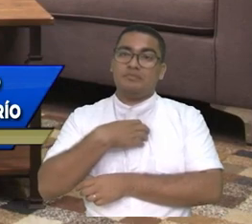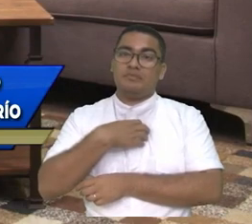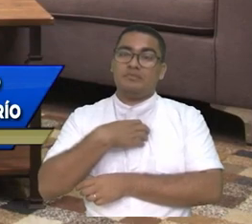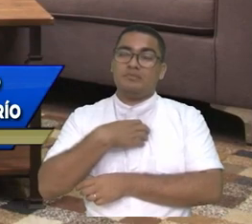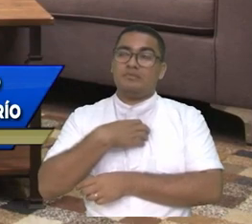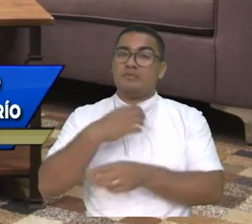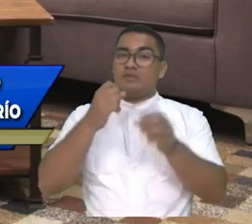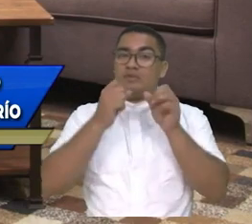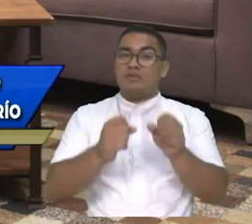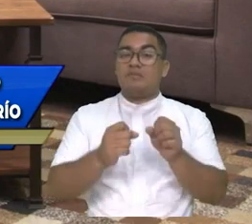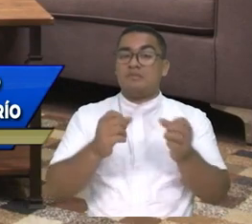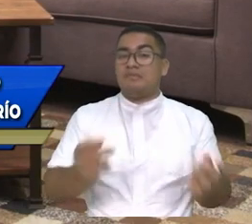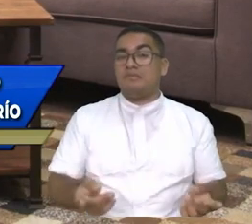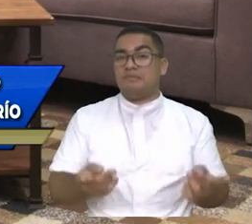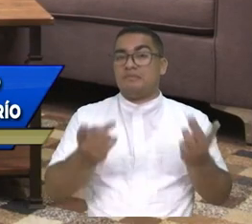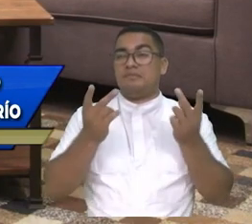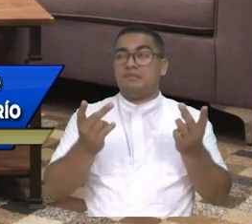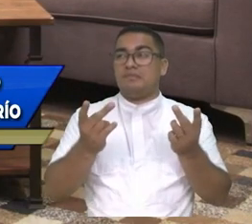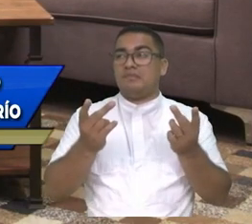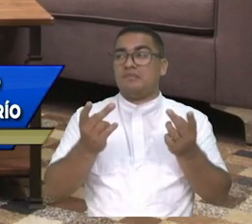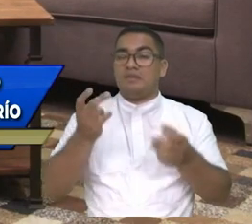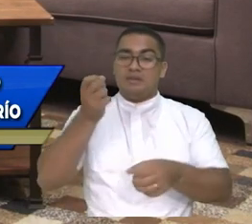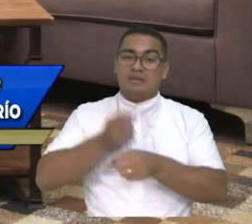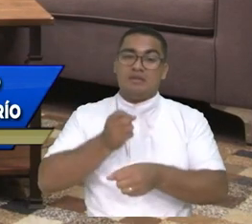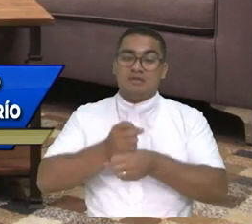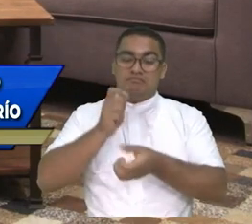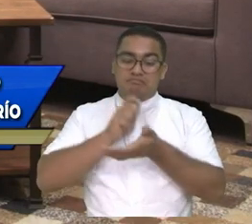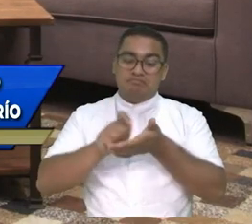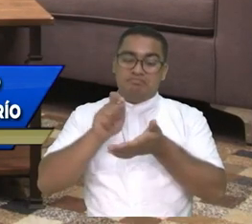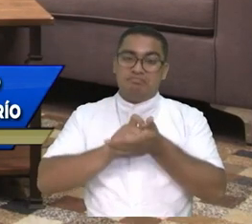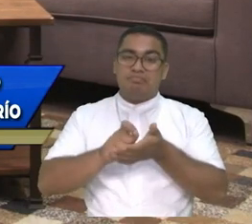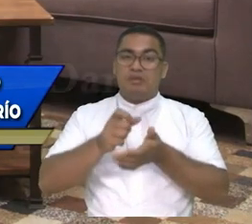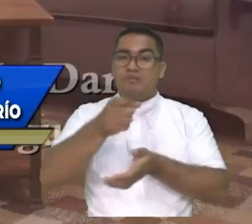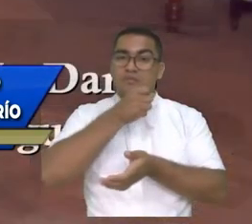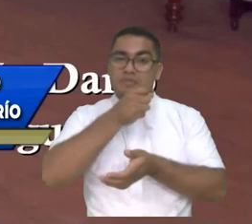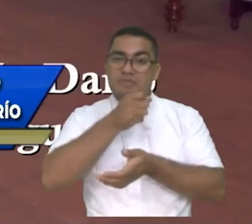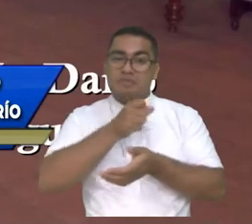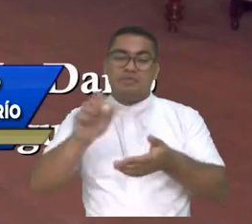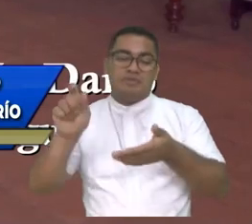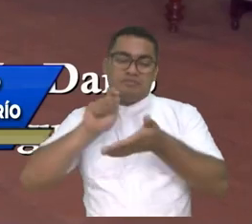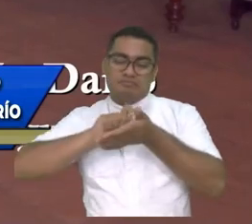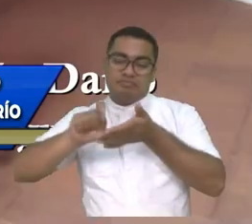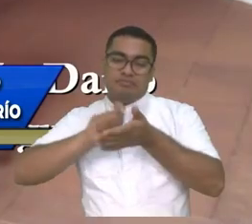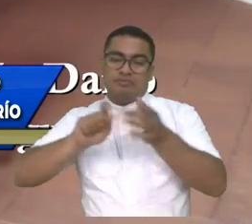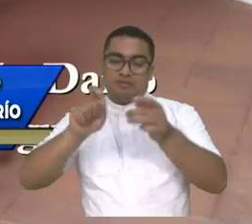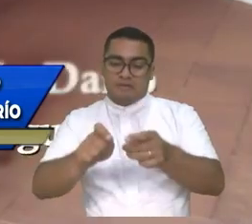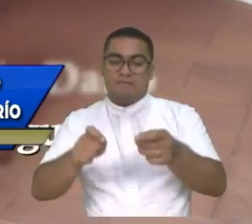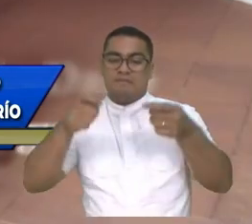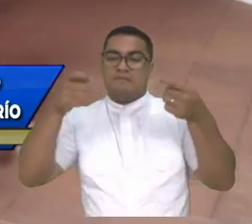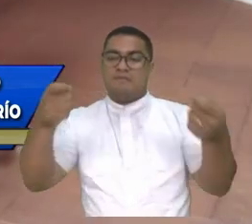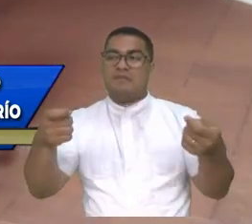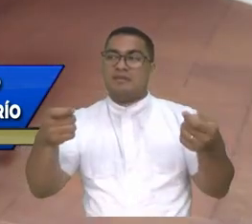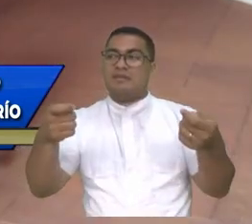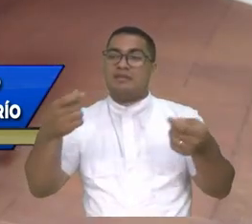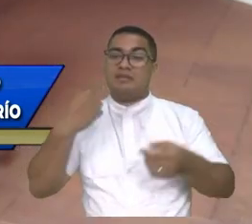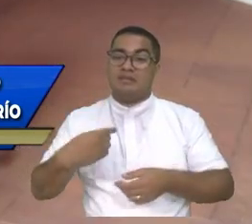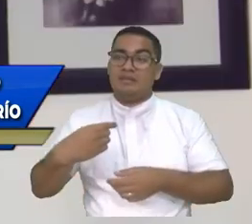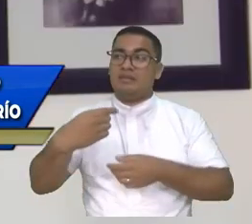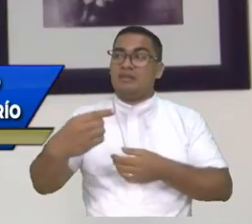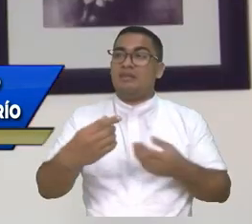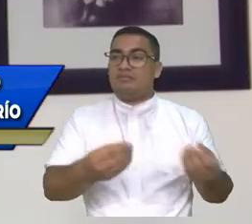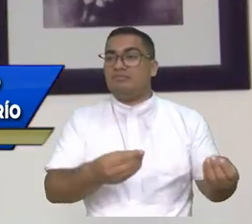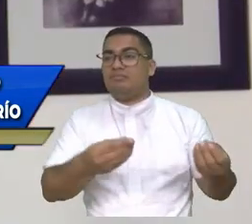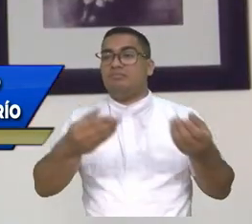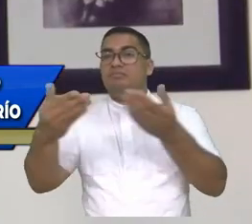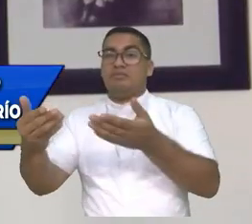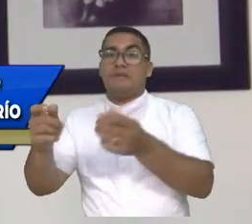quien vivió del periodismo por medio de las crónicas que él enviaba diariamente a la